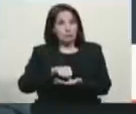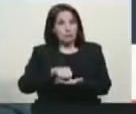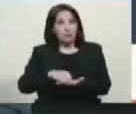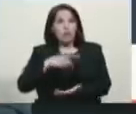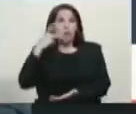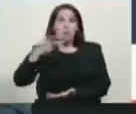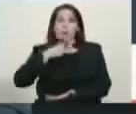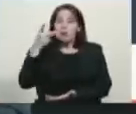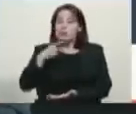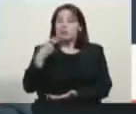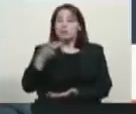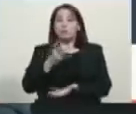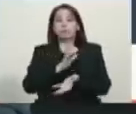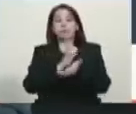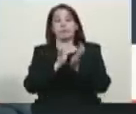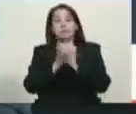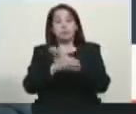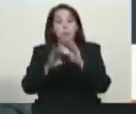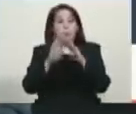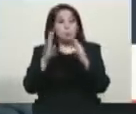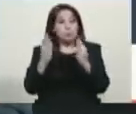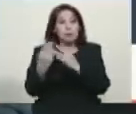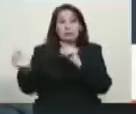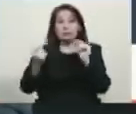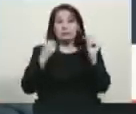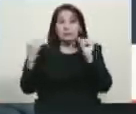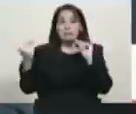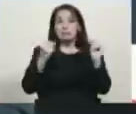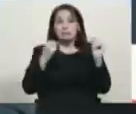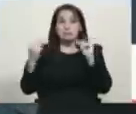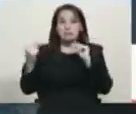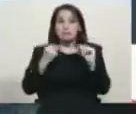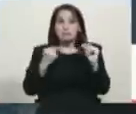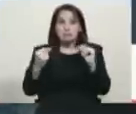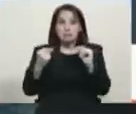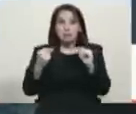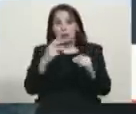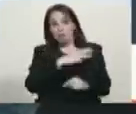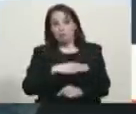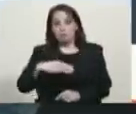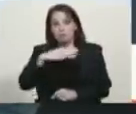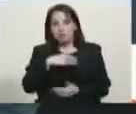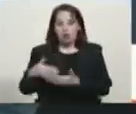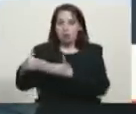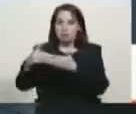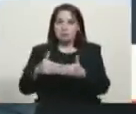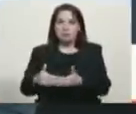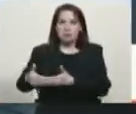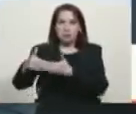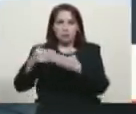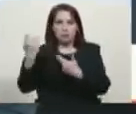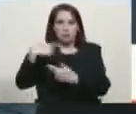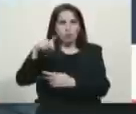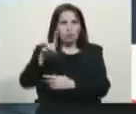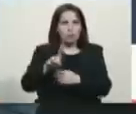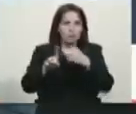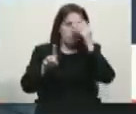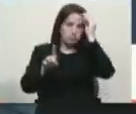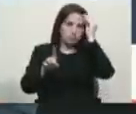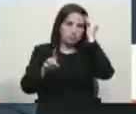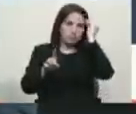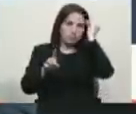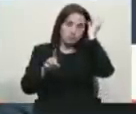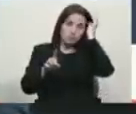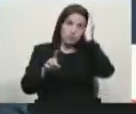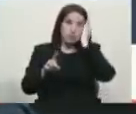mundial de la disputa entre la visión imperial, unipolar, agresiva